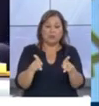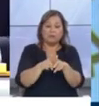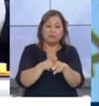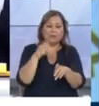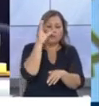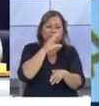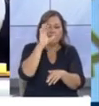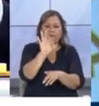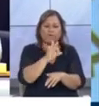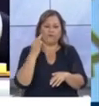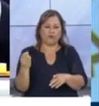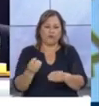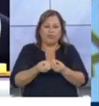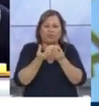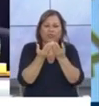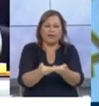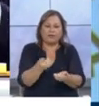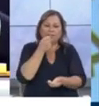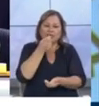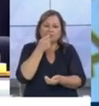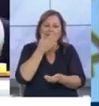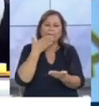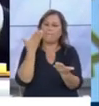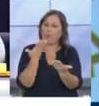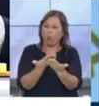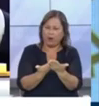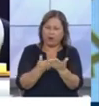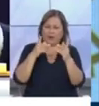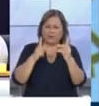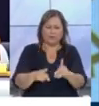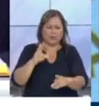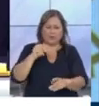medicamentos tenemos que darles medicinas garantizadas a nuestra gente sin que tengan que pagar otra vez